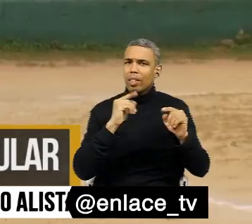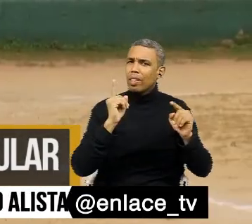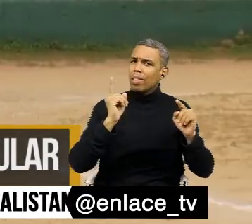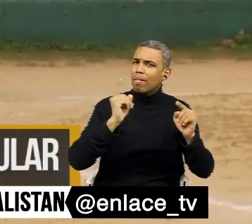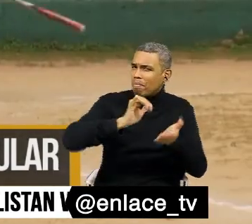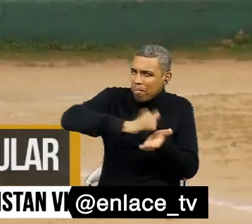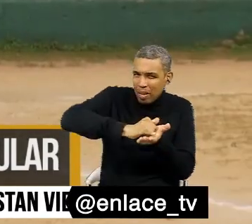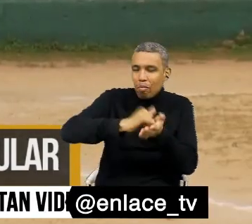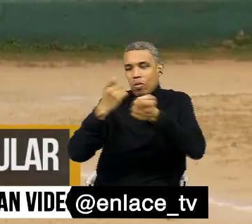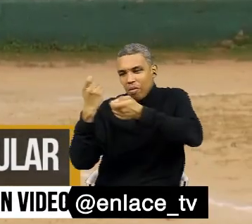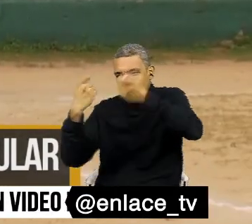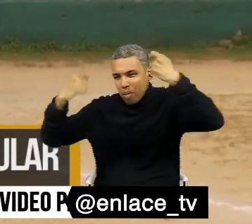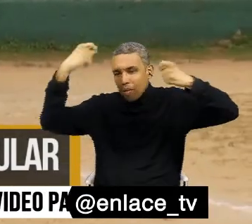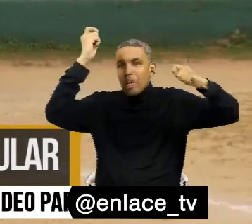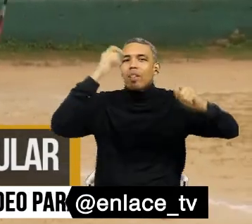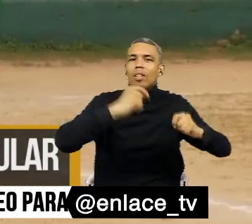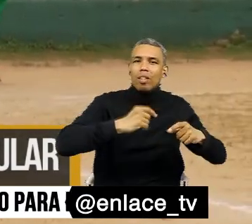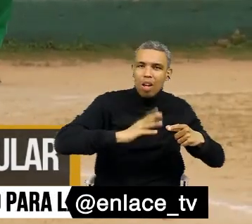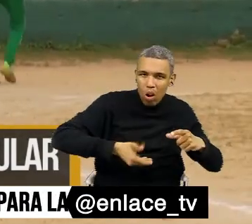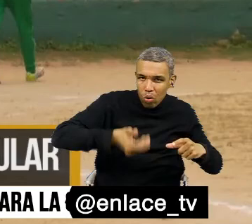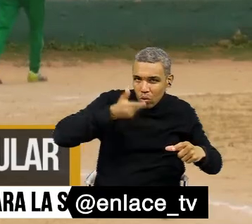bebidas,